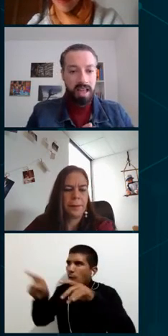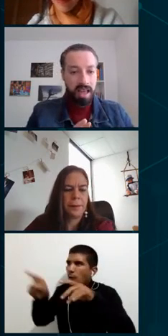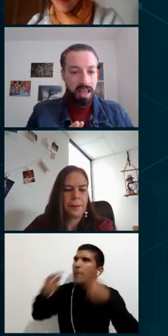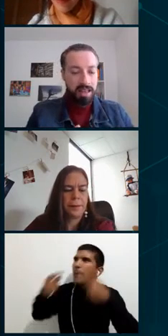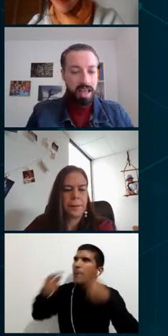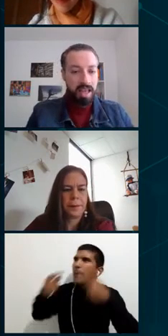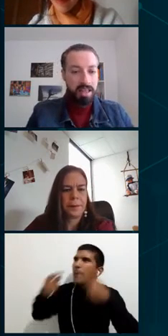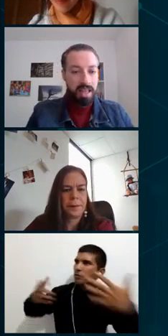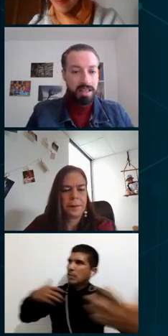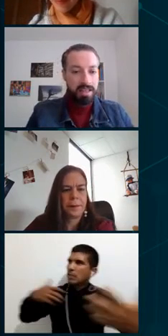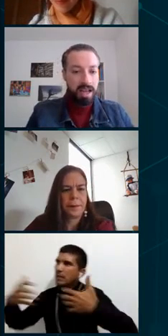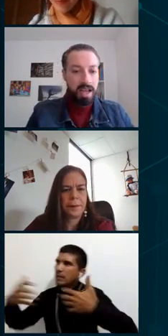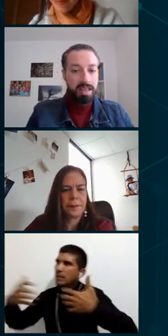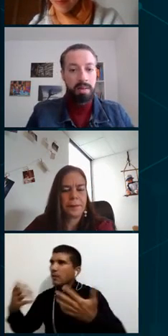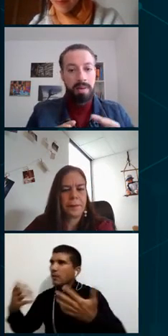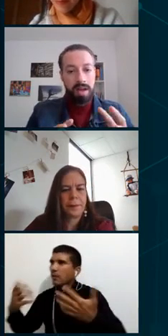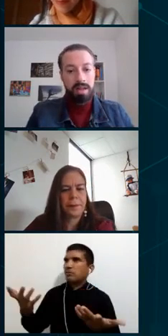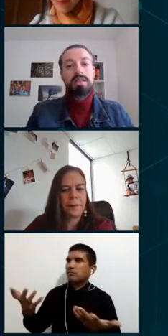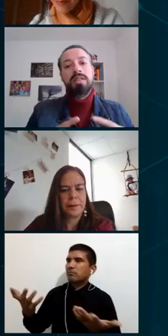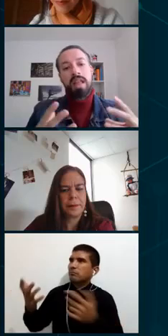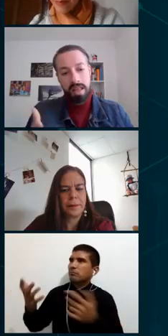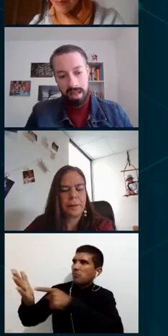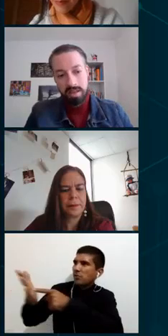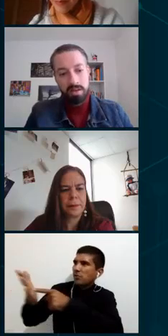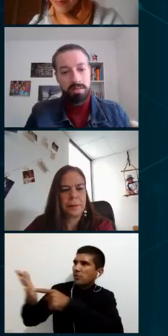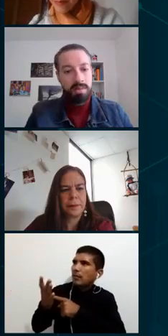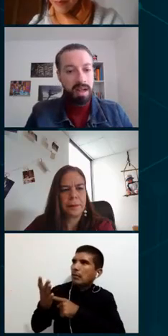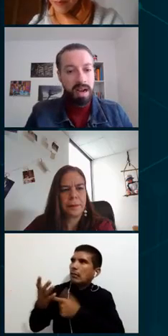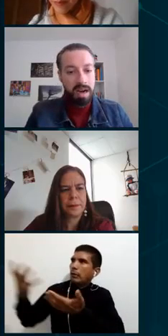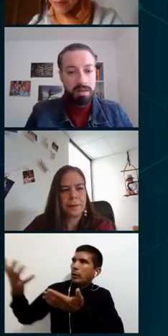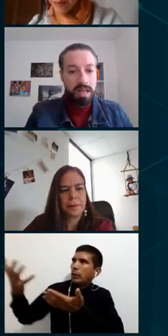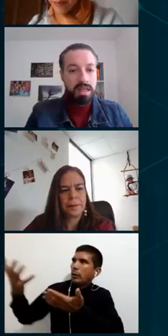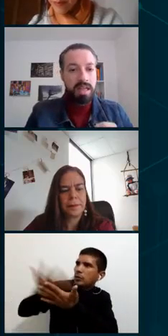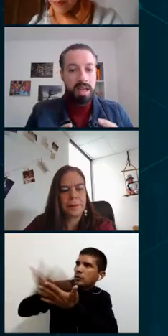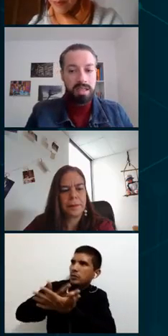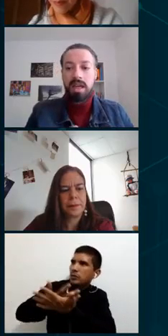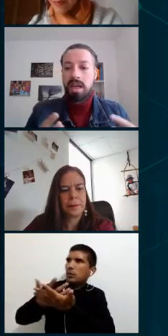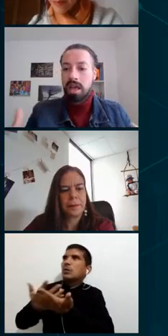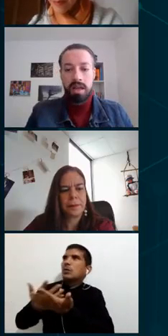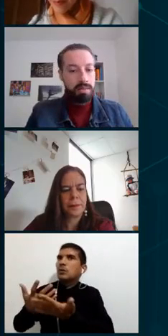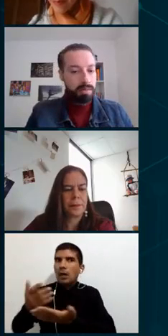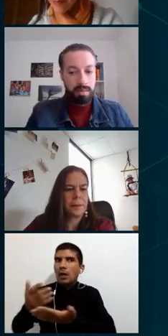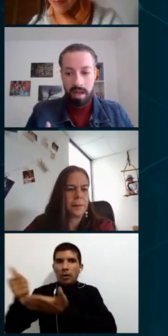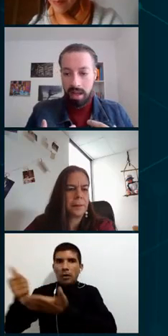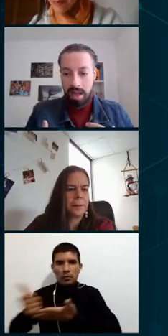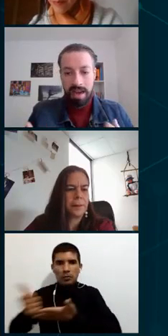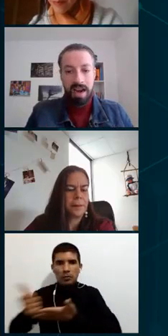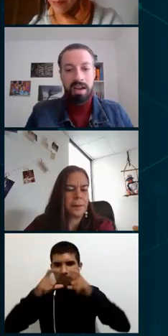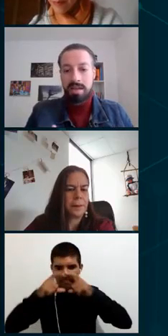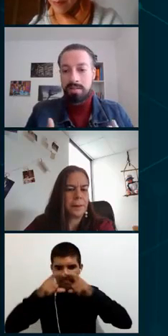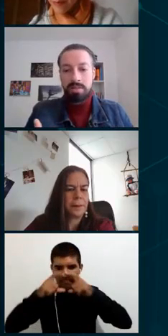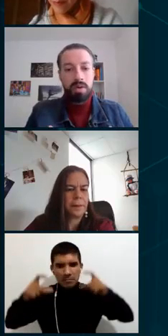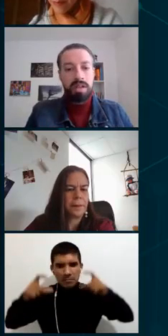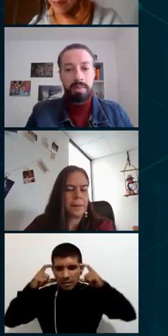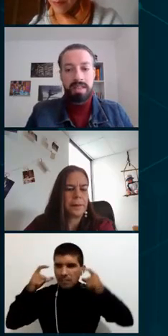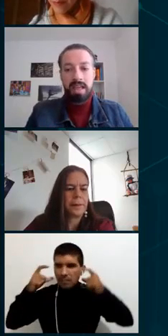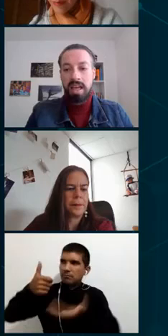idea de esta etapa de ideación, valga la redundancia, es